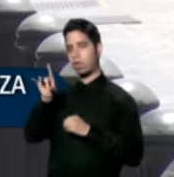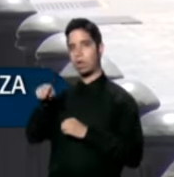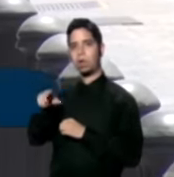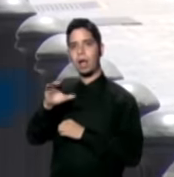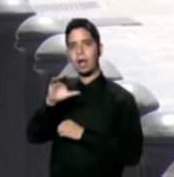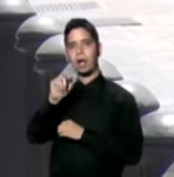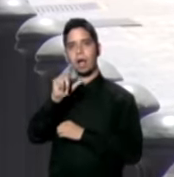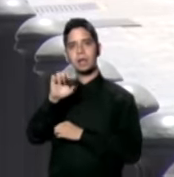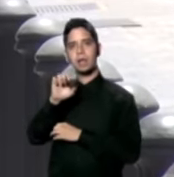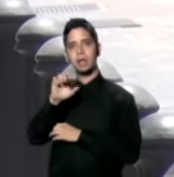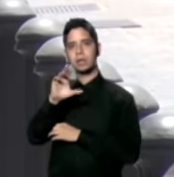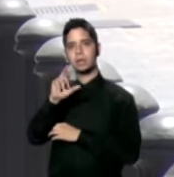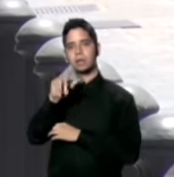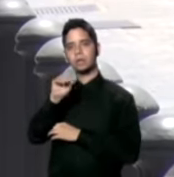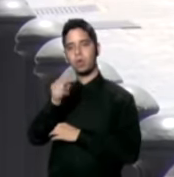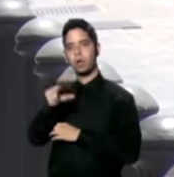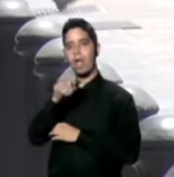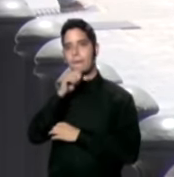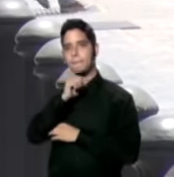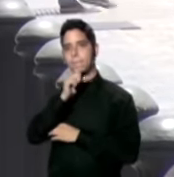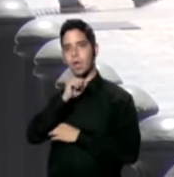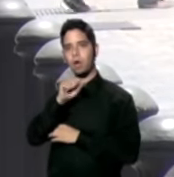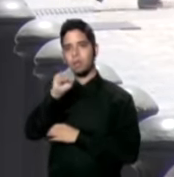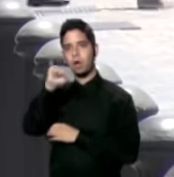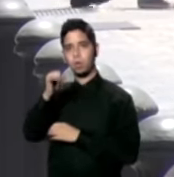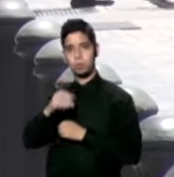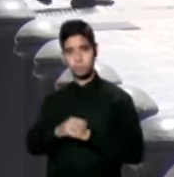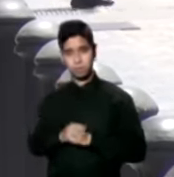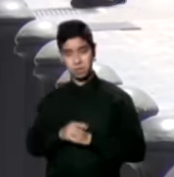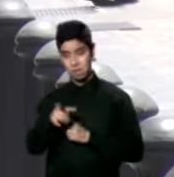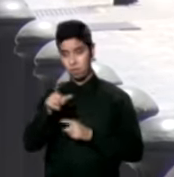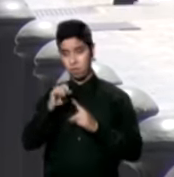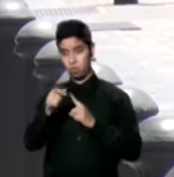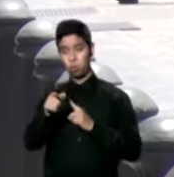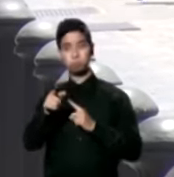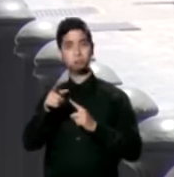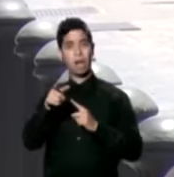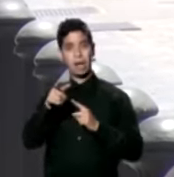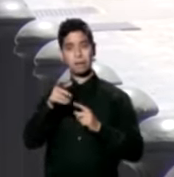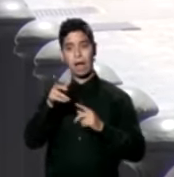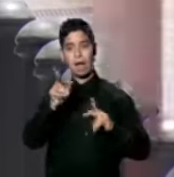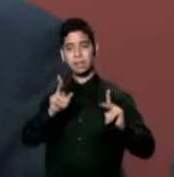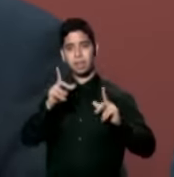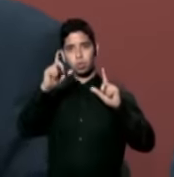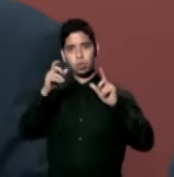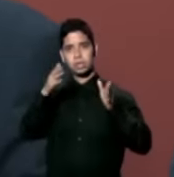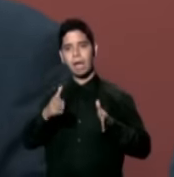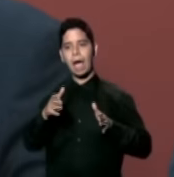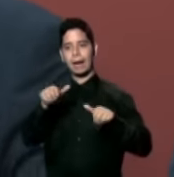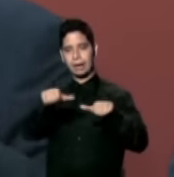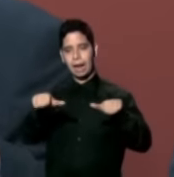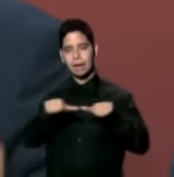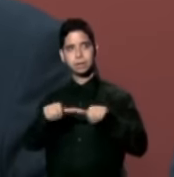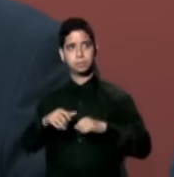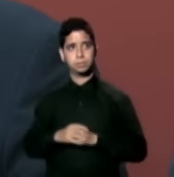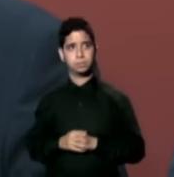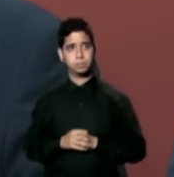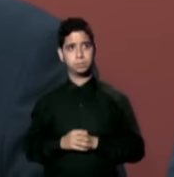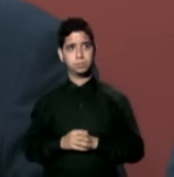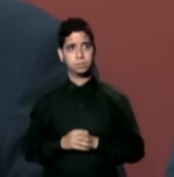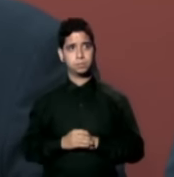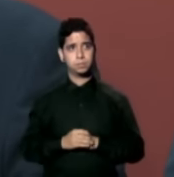Juan. Según las autoridades, al momento del incidente, habían turistas en el área. No hay duda que por la